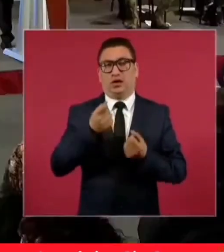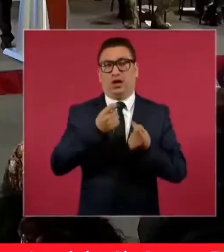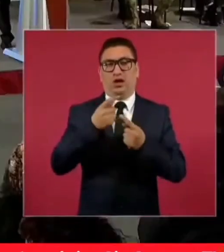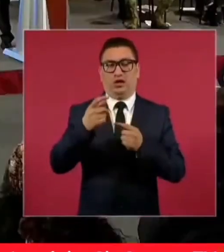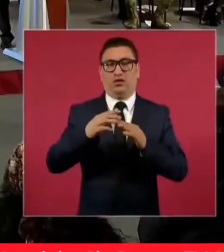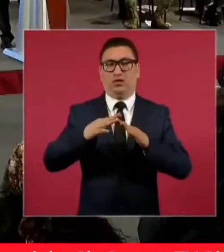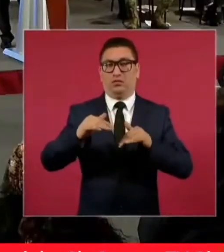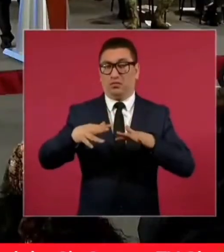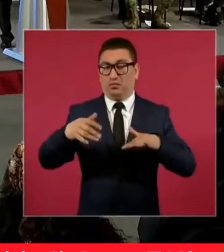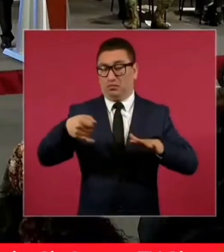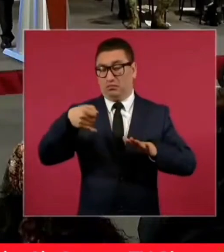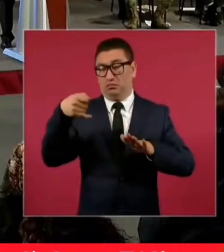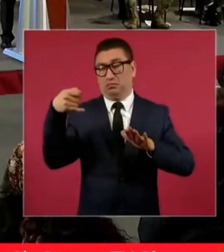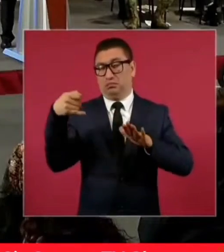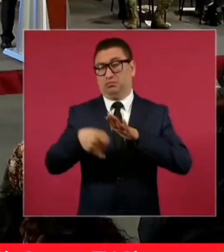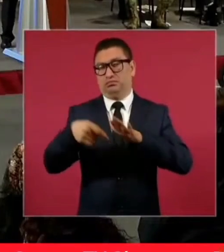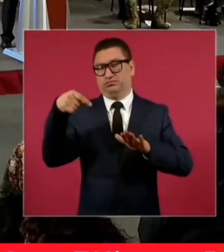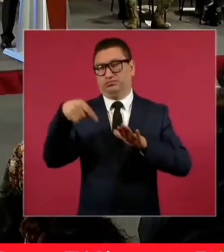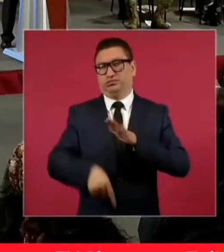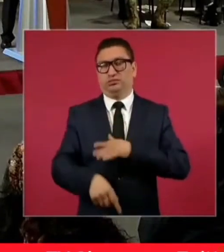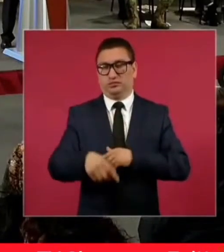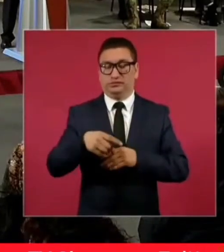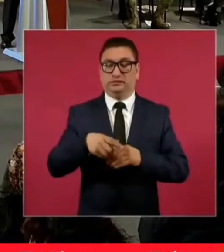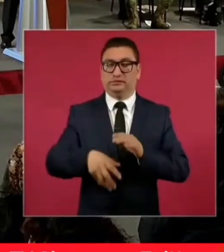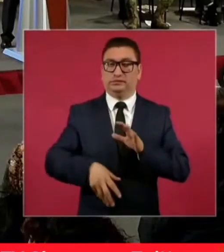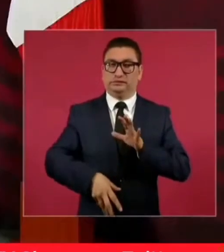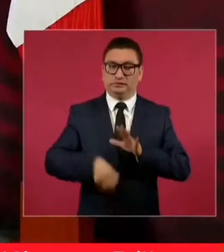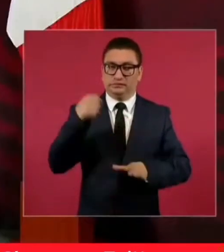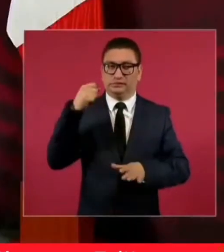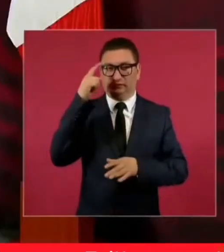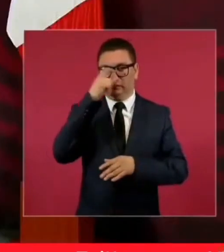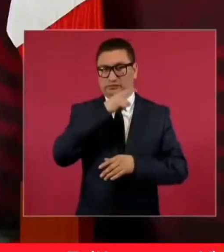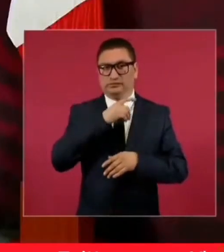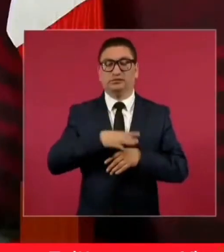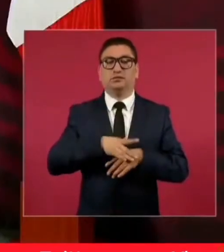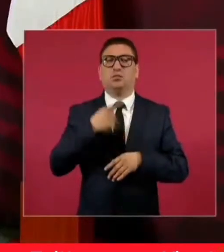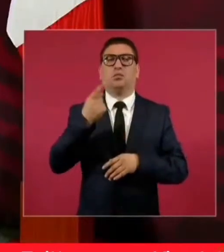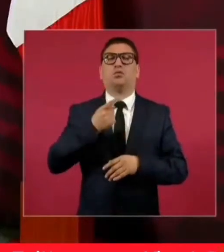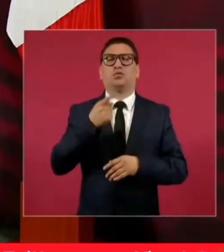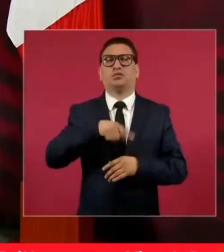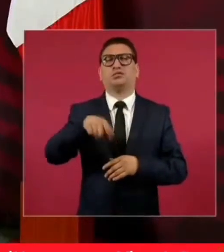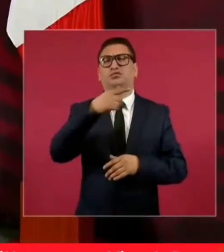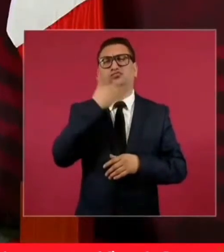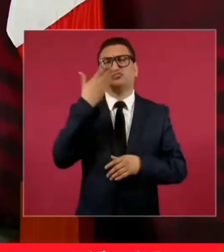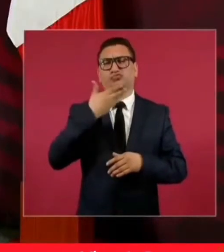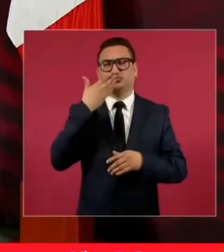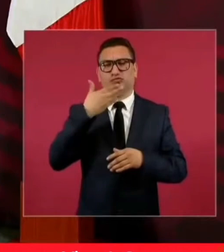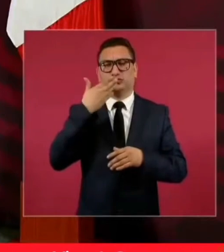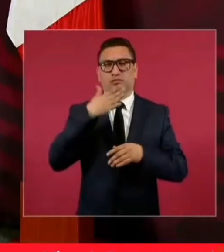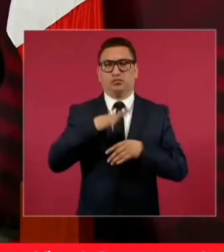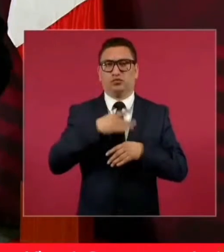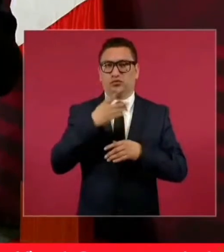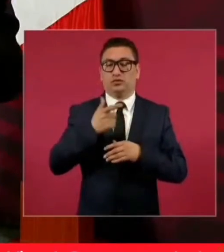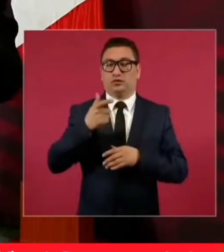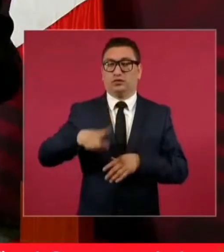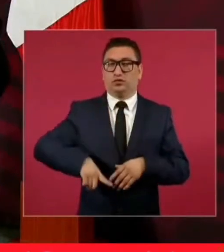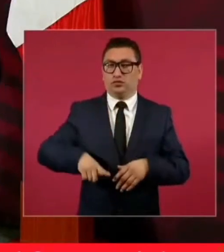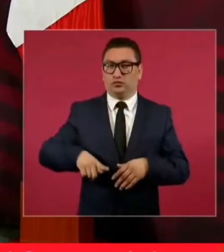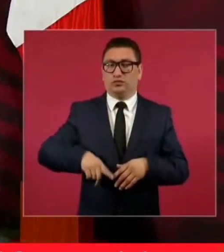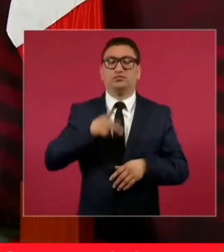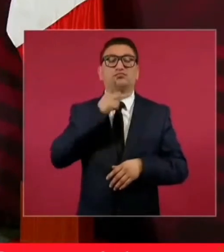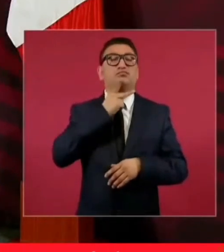profundas cuesta muchísimo extraerlo. ¿Pero por qué lo hacían? ¿Por qué la mitad del presupuesto de